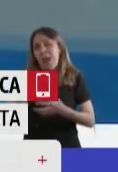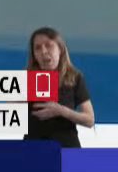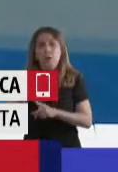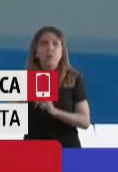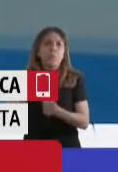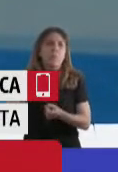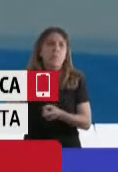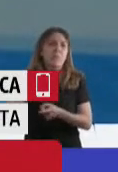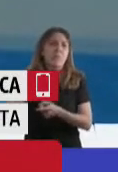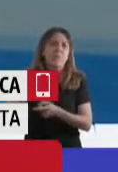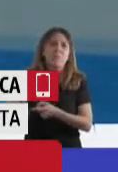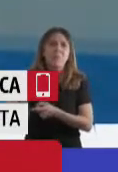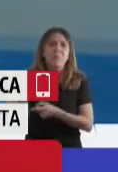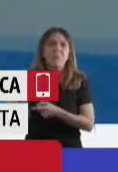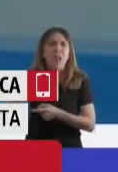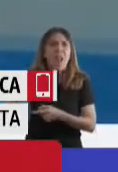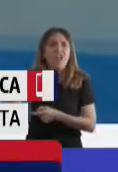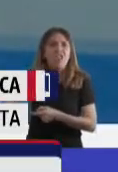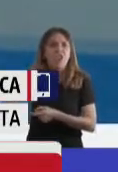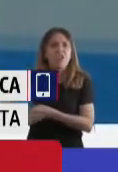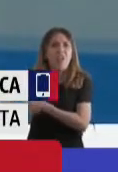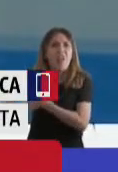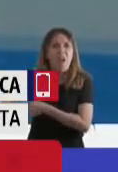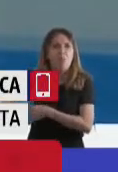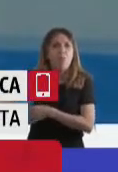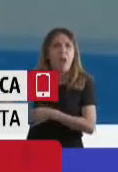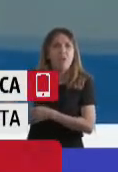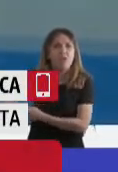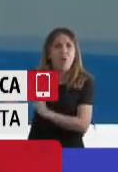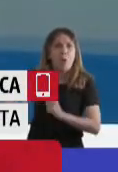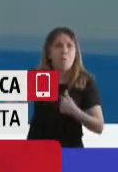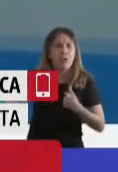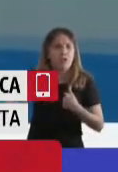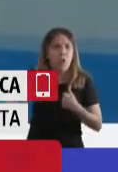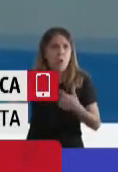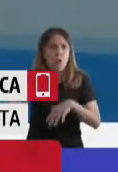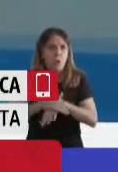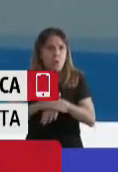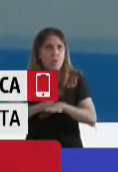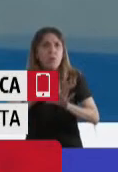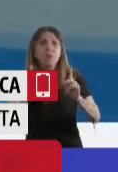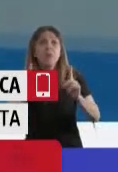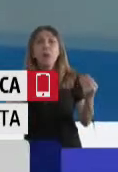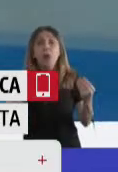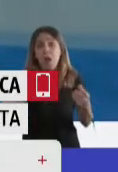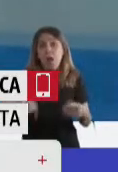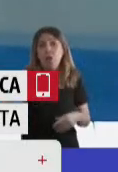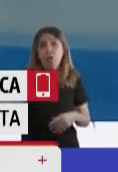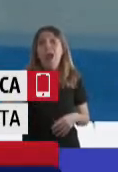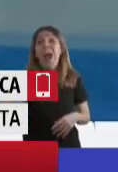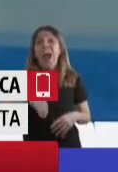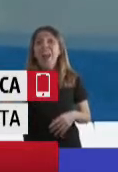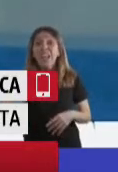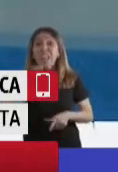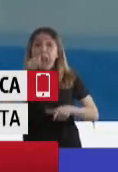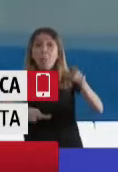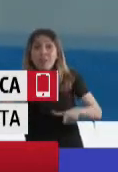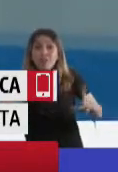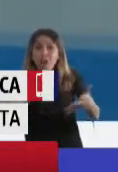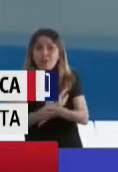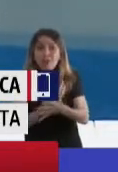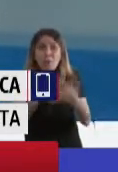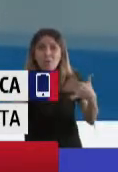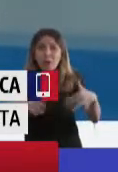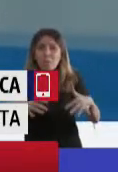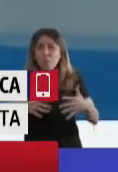hasta lo que el paciente quiera decir. Claro. Sin mentir, pero no te dicen toda la verdad. Tengo un amigo mío que me